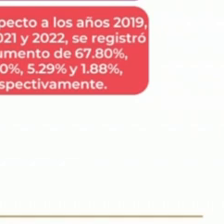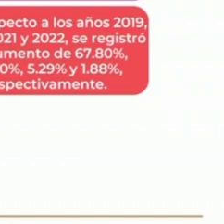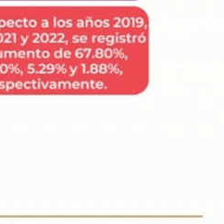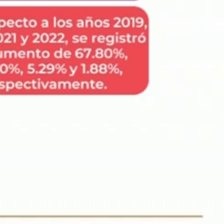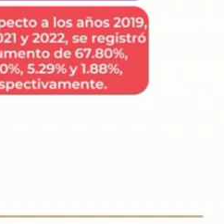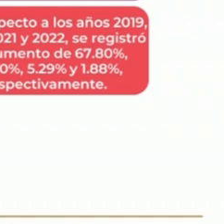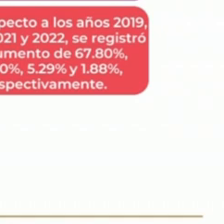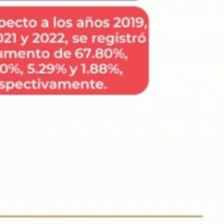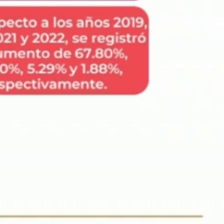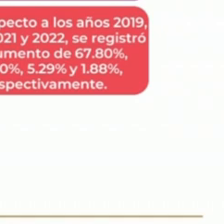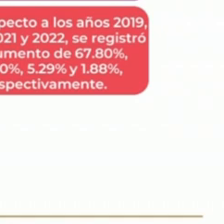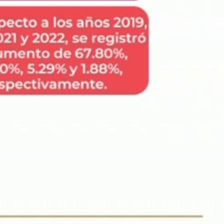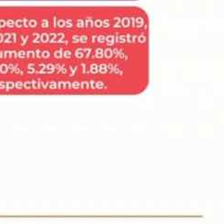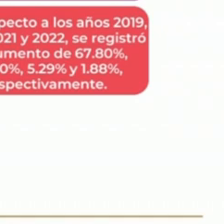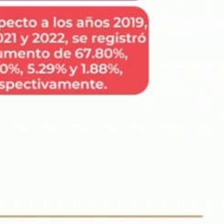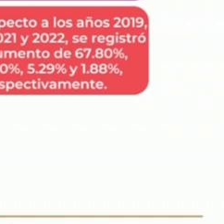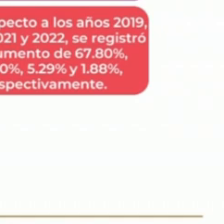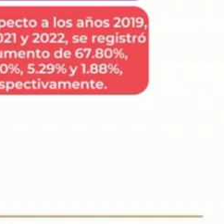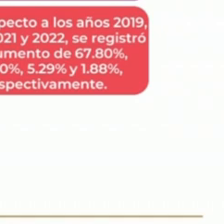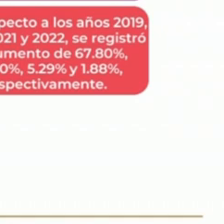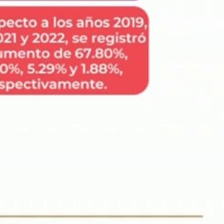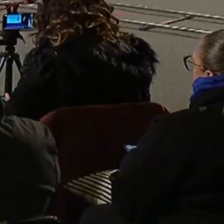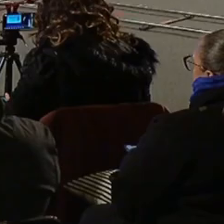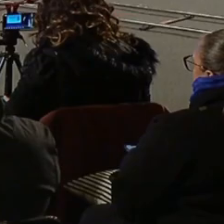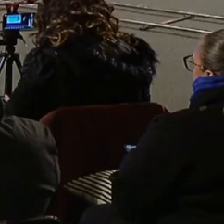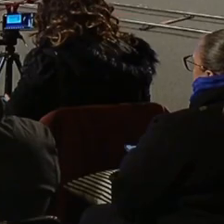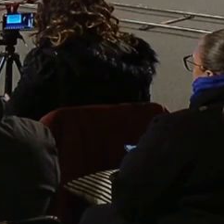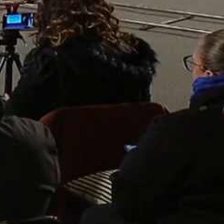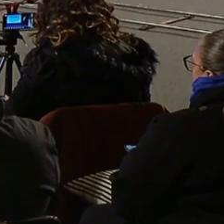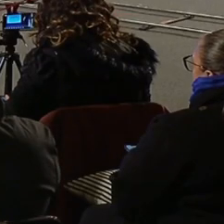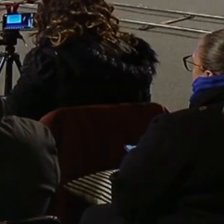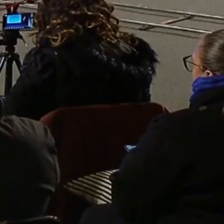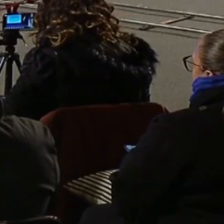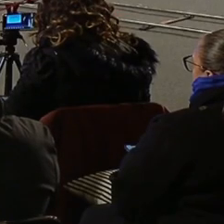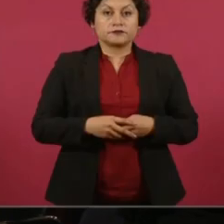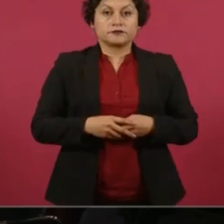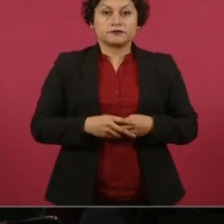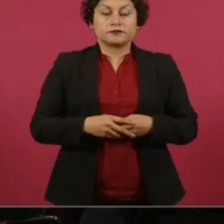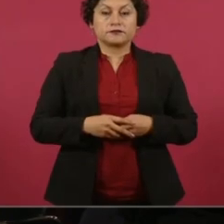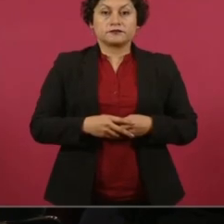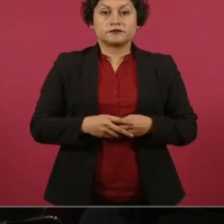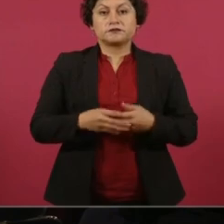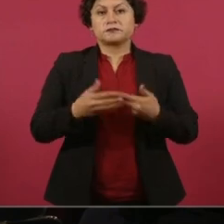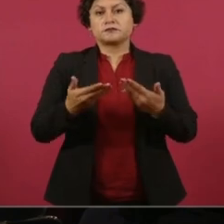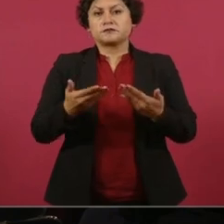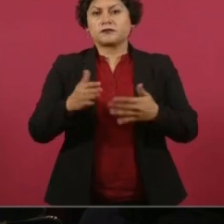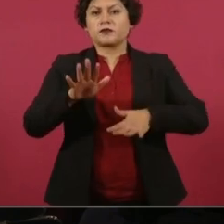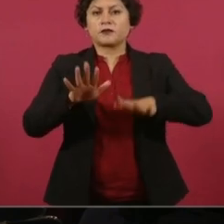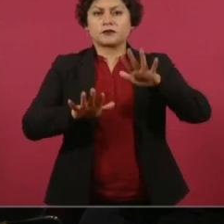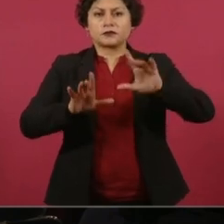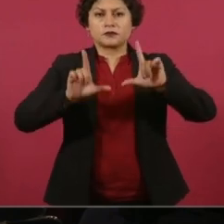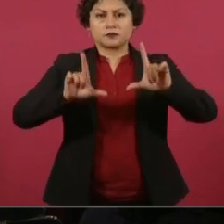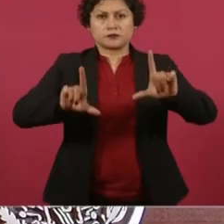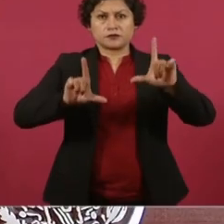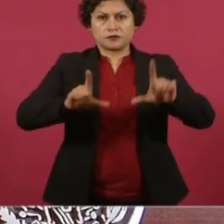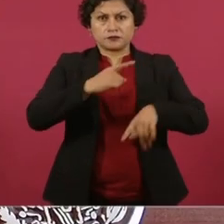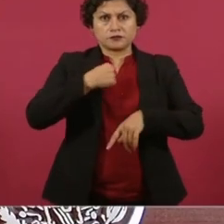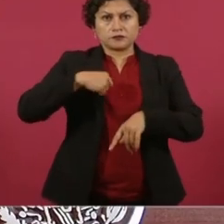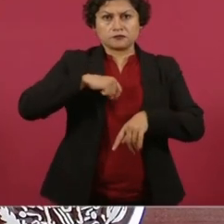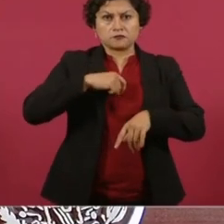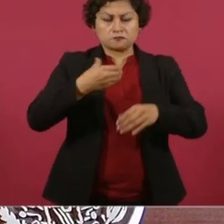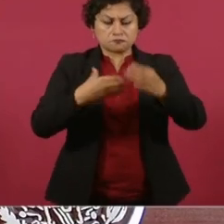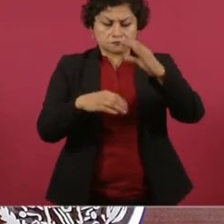cambio a la hora de enviar dinero. En nuestras redes sociales nos preguntan muchas veces sobre el tema de las